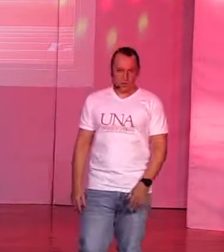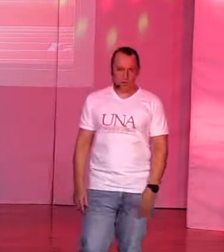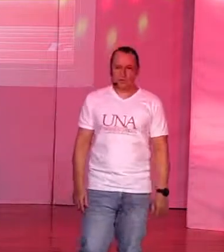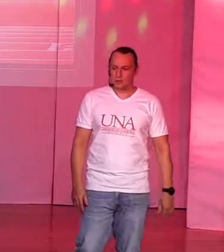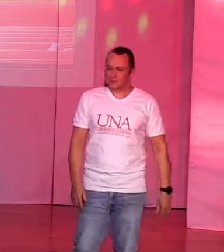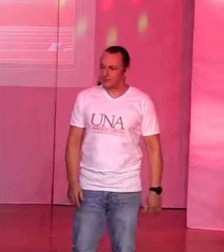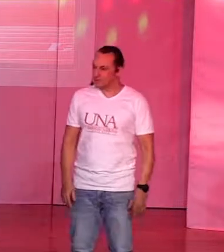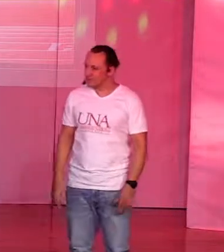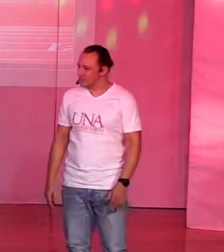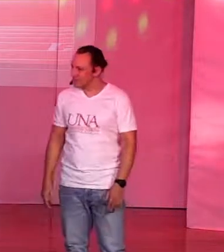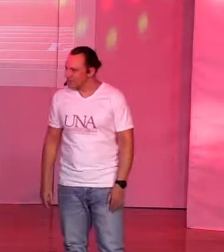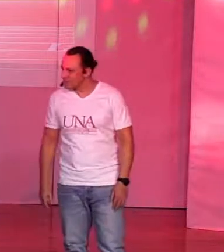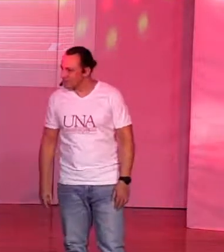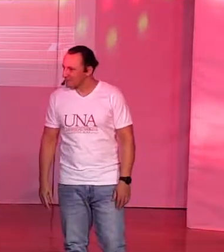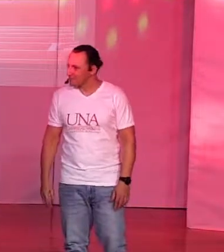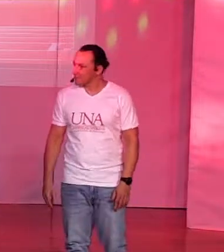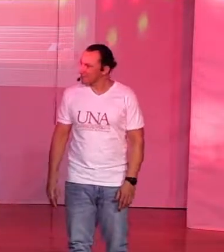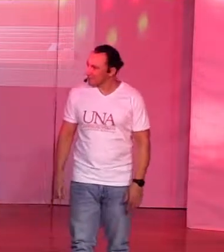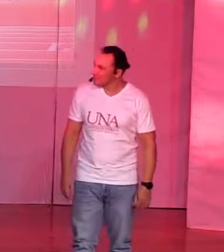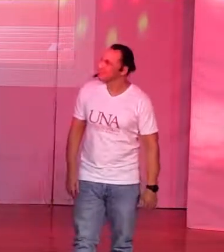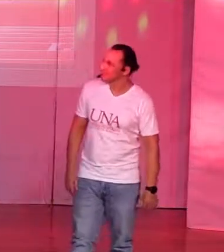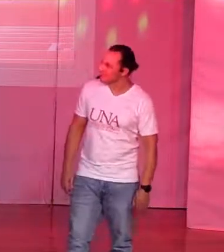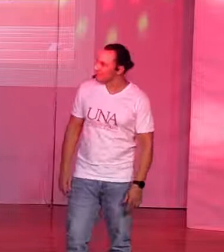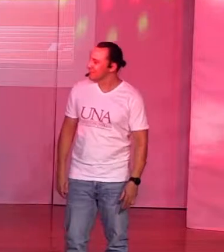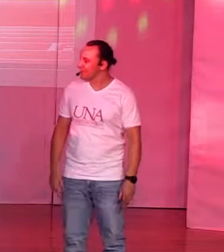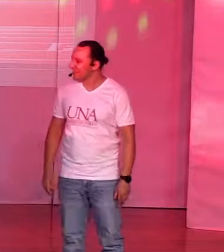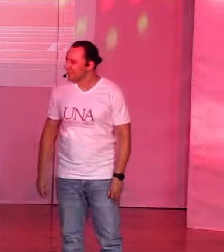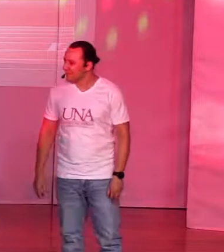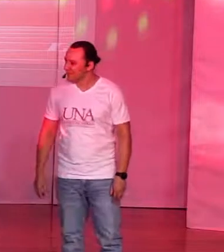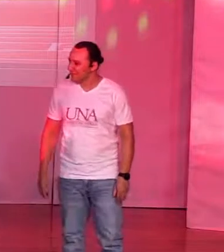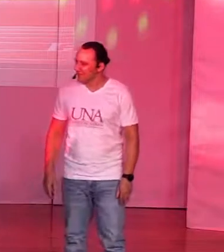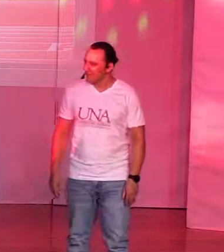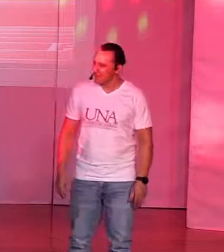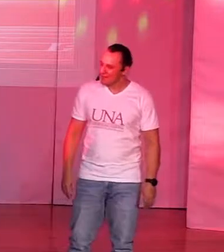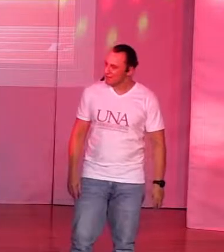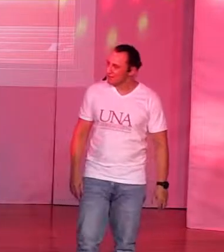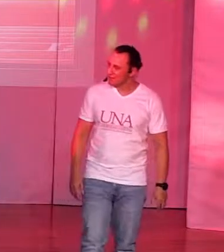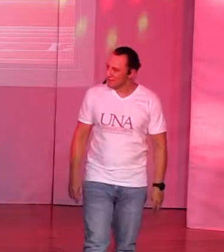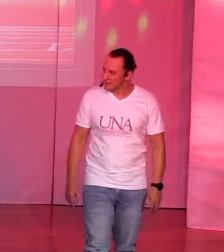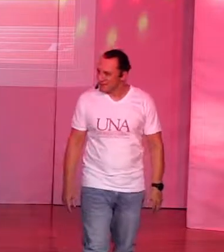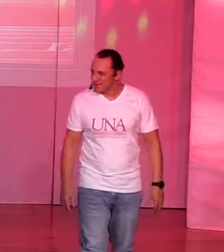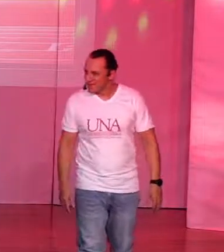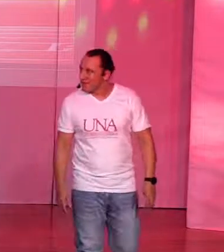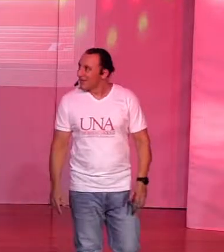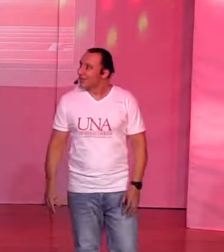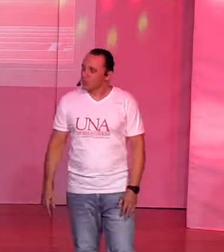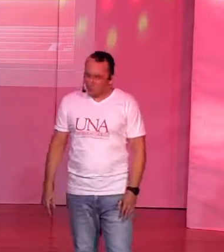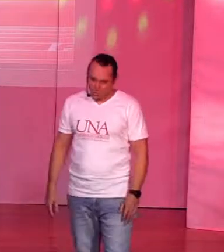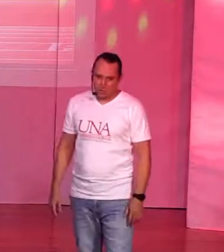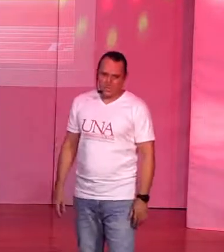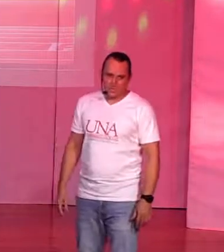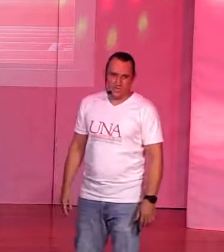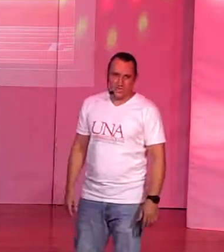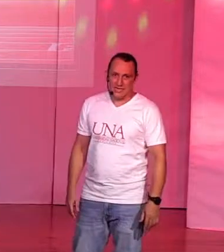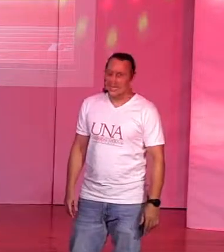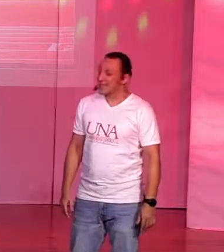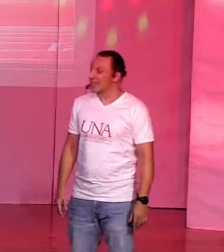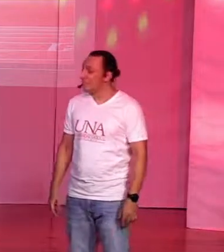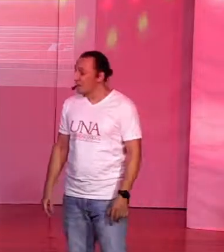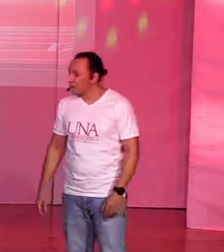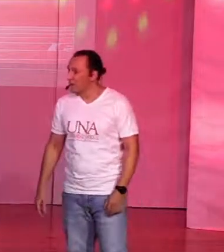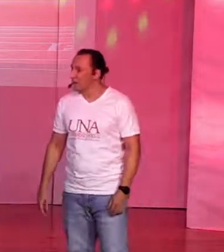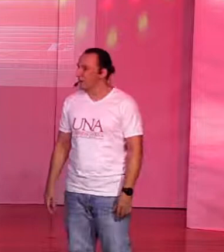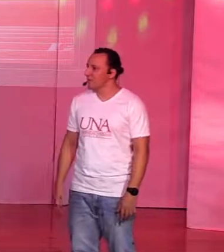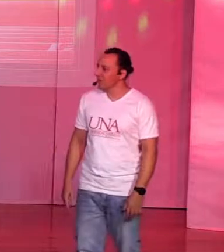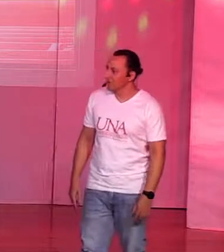Psicología. Correcto. Departamento de Bienestar Estudiantil. Uh-huh. Departamento de Salud. Y el Departamento de Promoción Estudiantil. Promoción Estudiantil. ¿Y qué